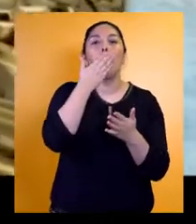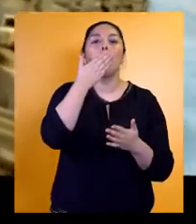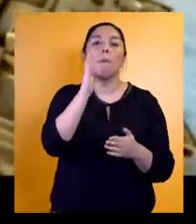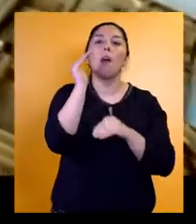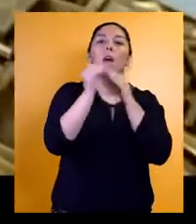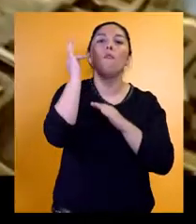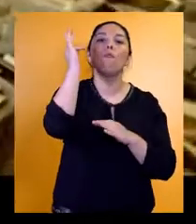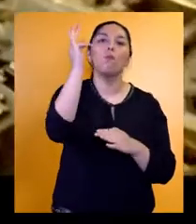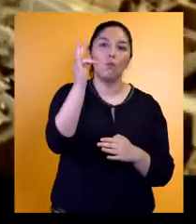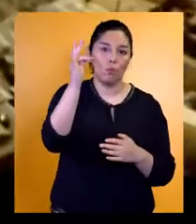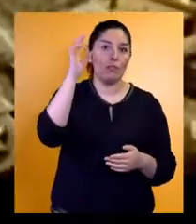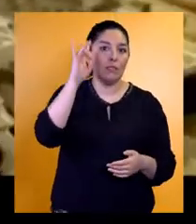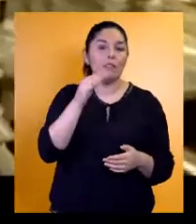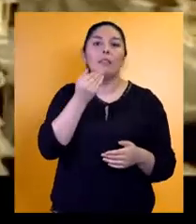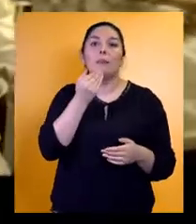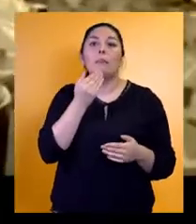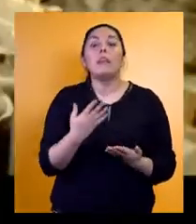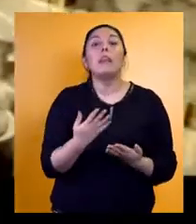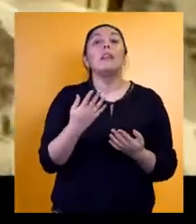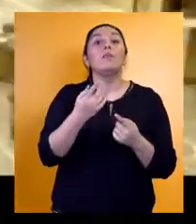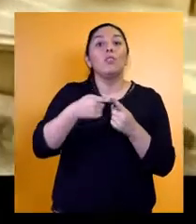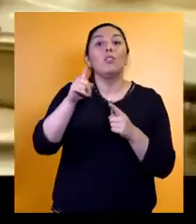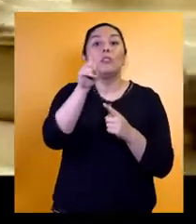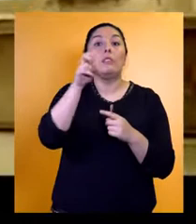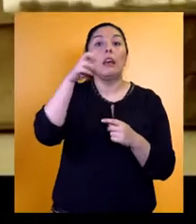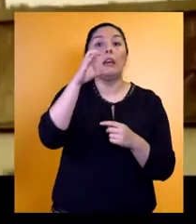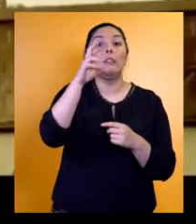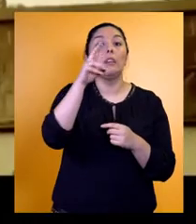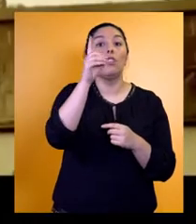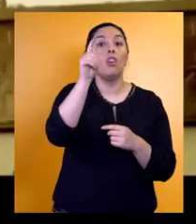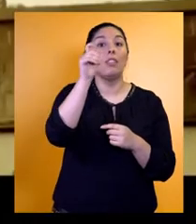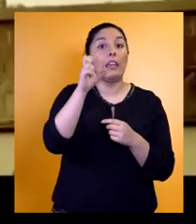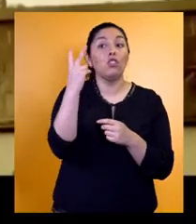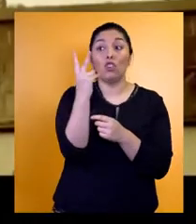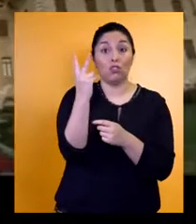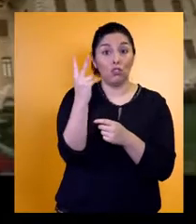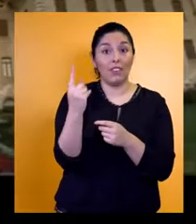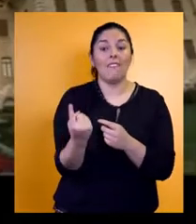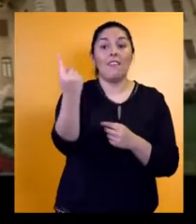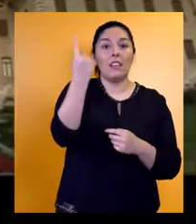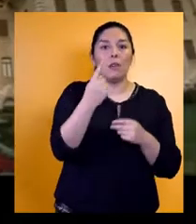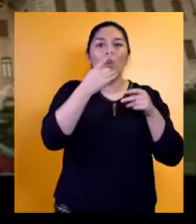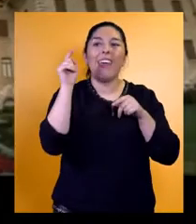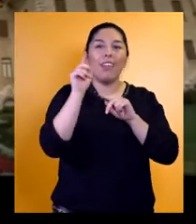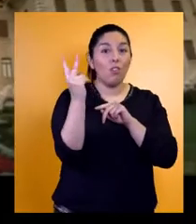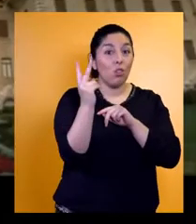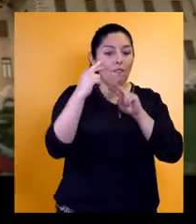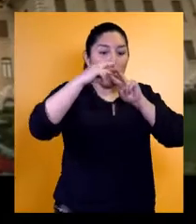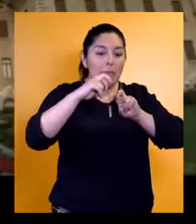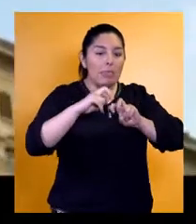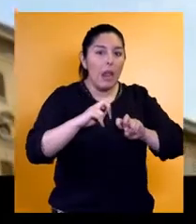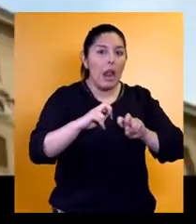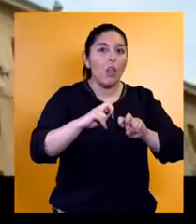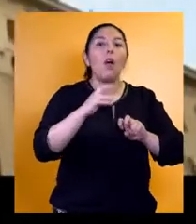nuestra ciudad del arzobispo de Malta, Charles Cicluna, y del sacerdote español Jordi Bertomeu, quienes investigaron los hechos relacionados